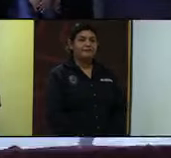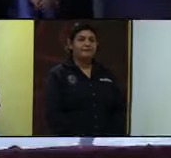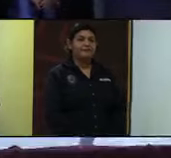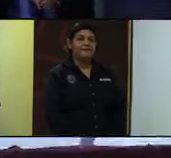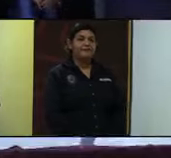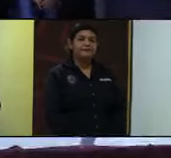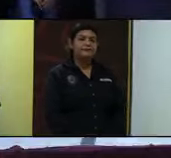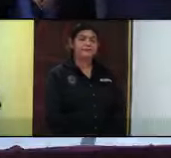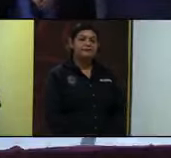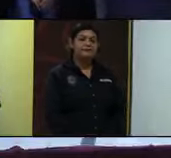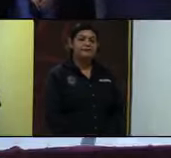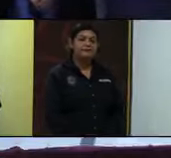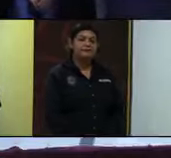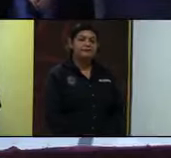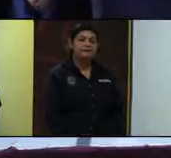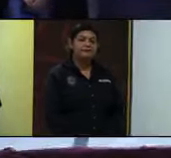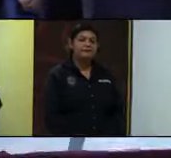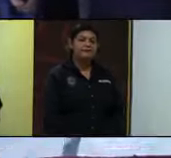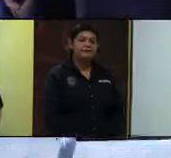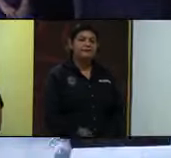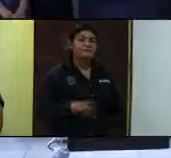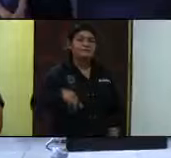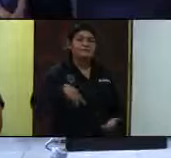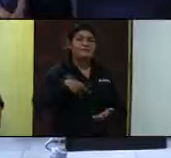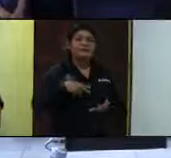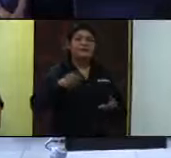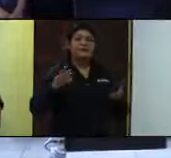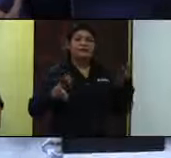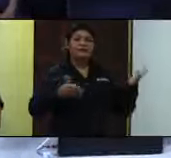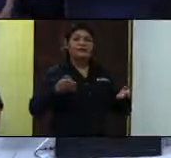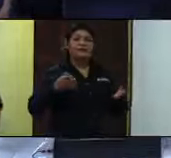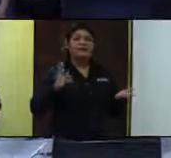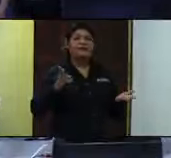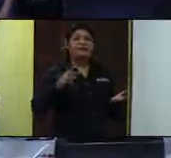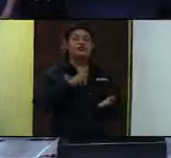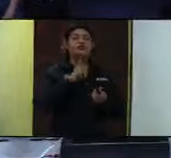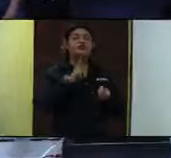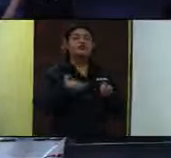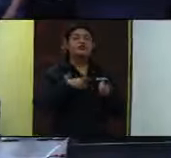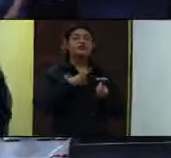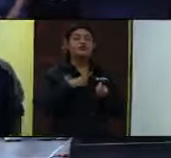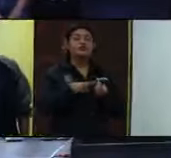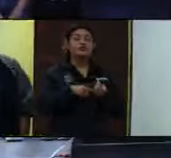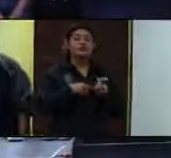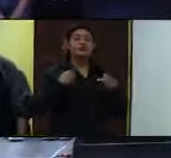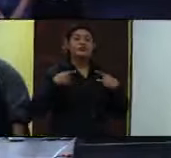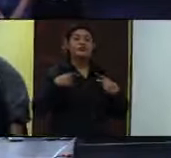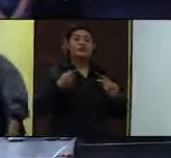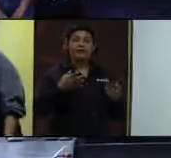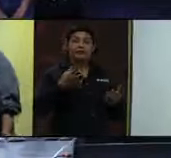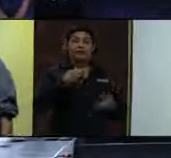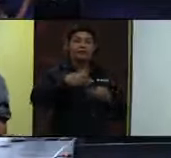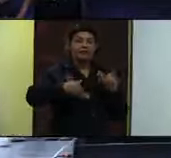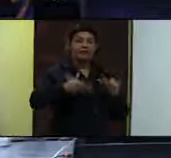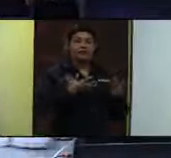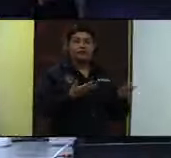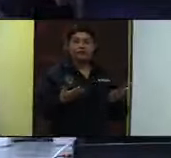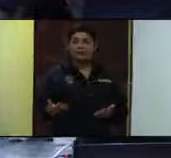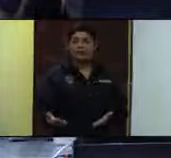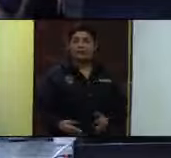Sí, sí. Las bailarinas, bailarines, a ver, por aquí andan. Todos para acá, por favor.